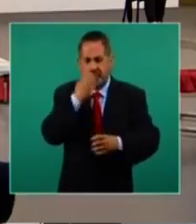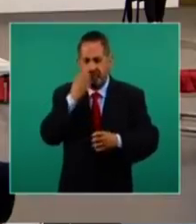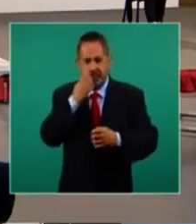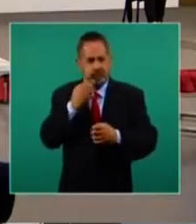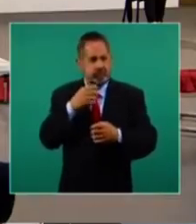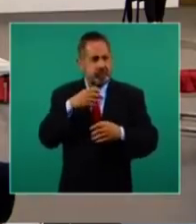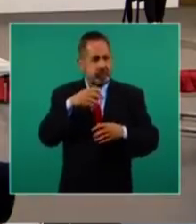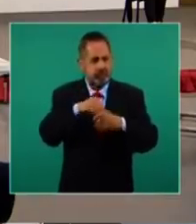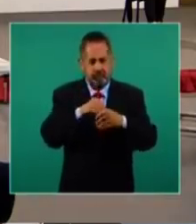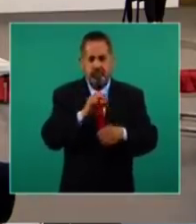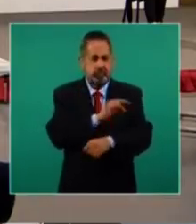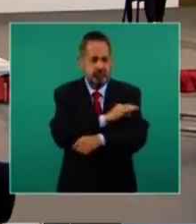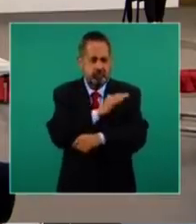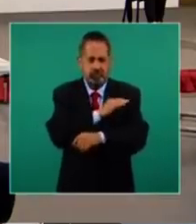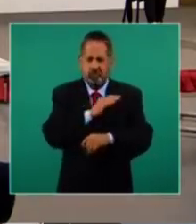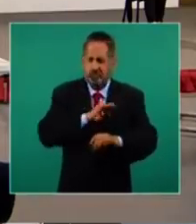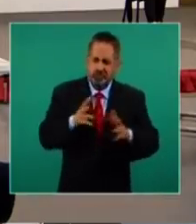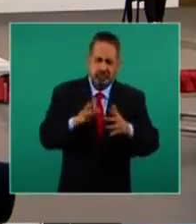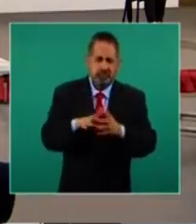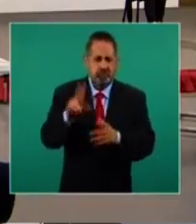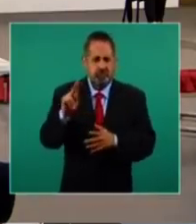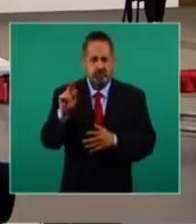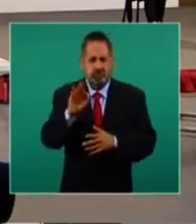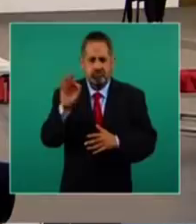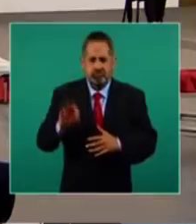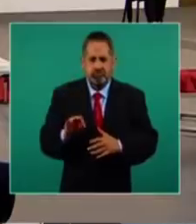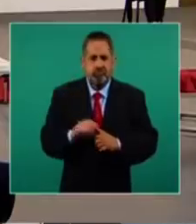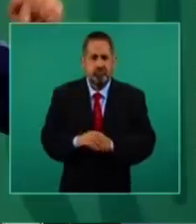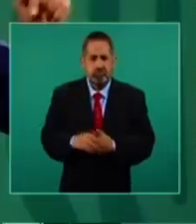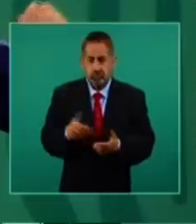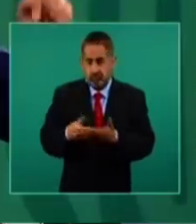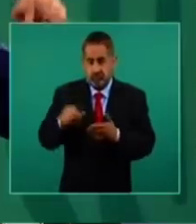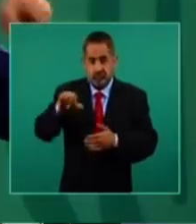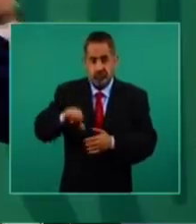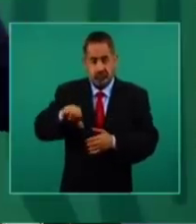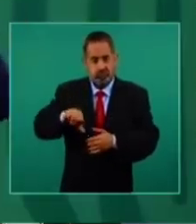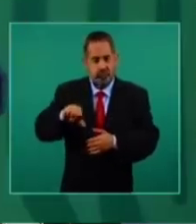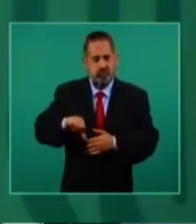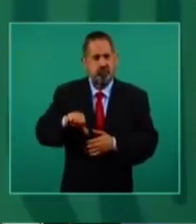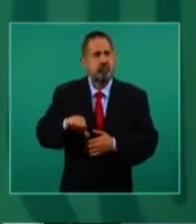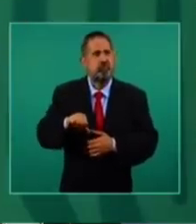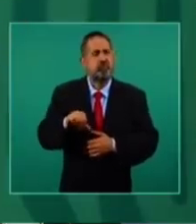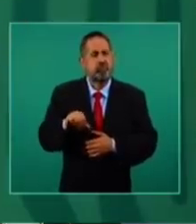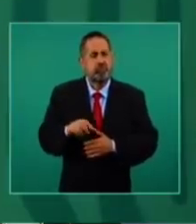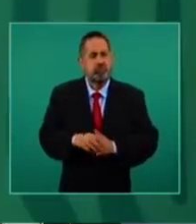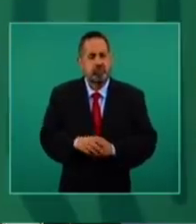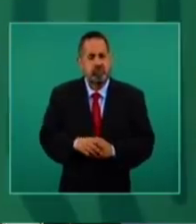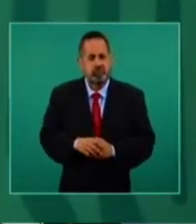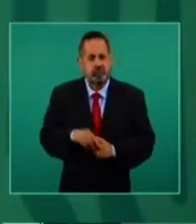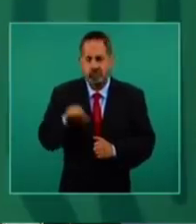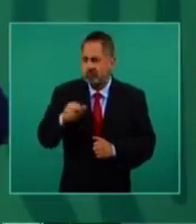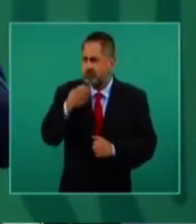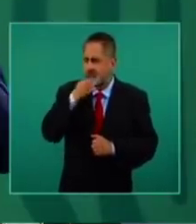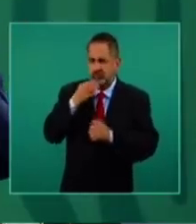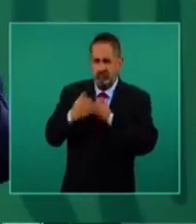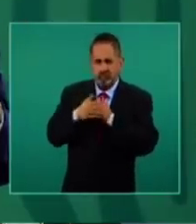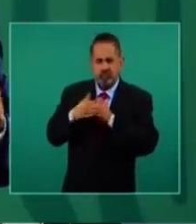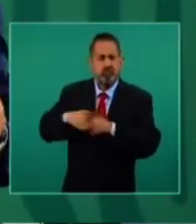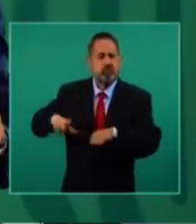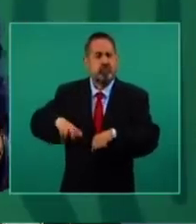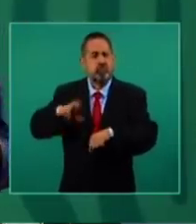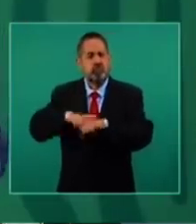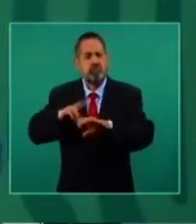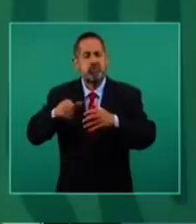vacunado, 80 por ciento. Hoy, esto me lo informó el